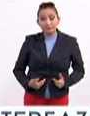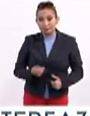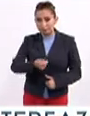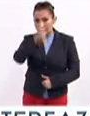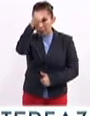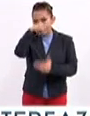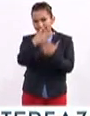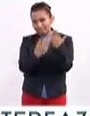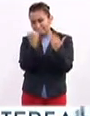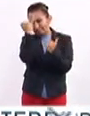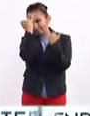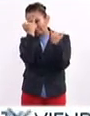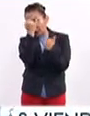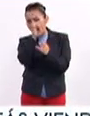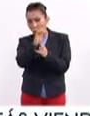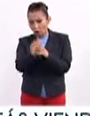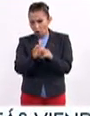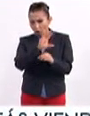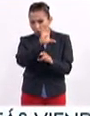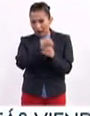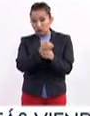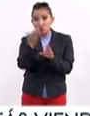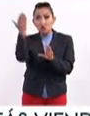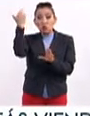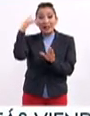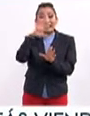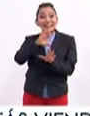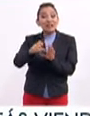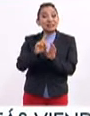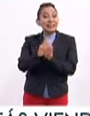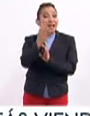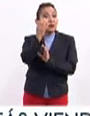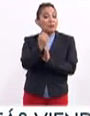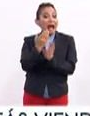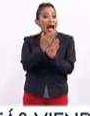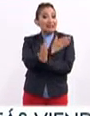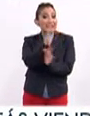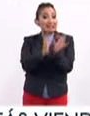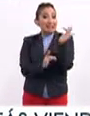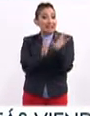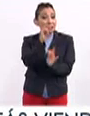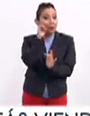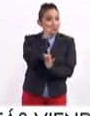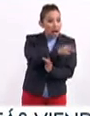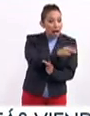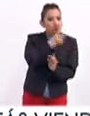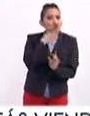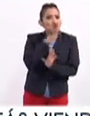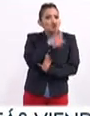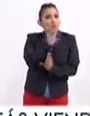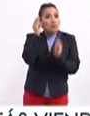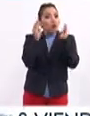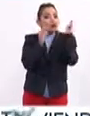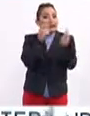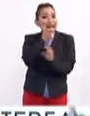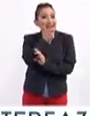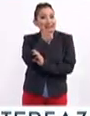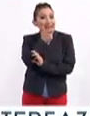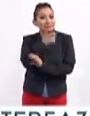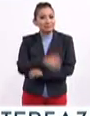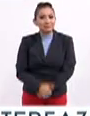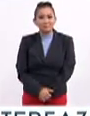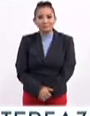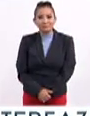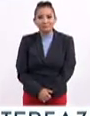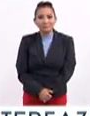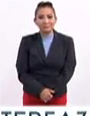primer registro sobre las garantías universales data del año 539 a.C. y se conserva en el Museo Británico de